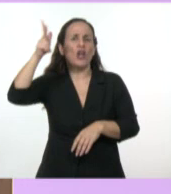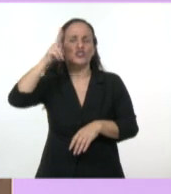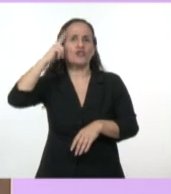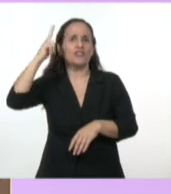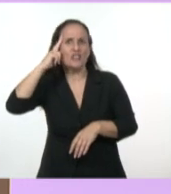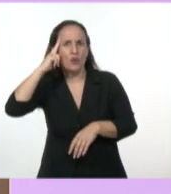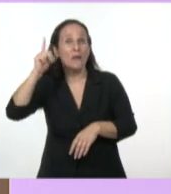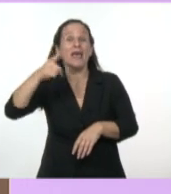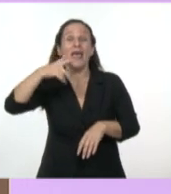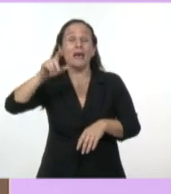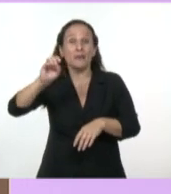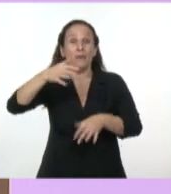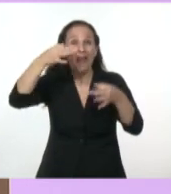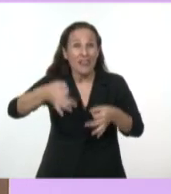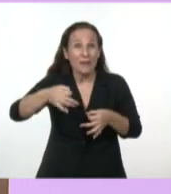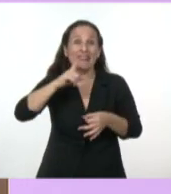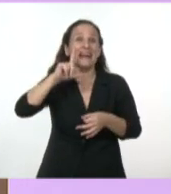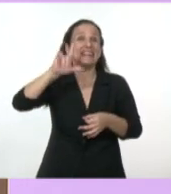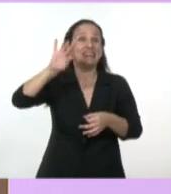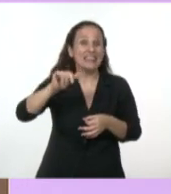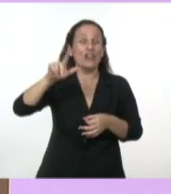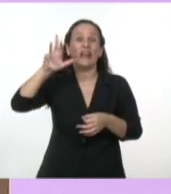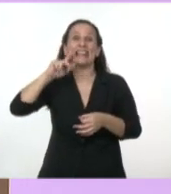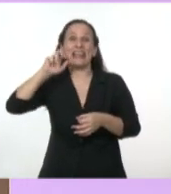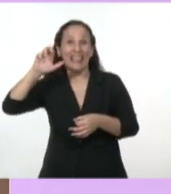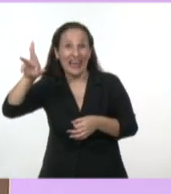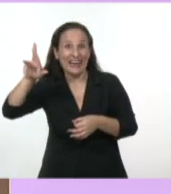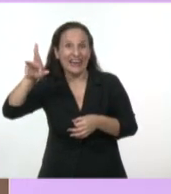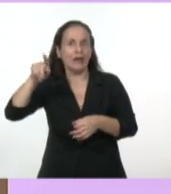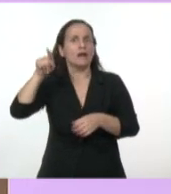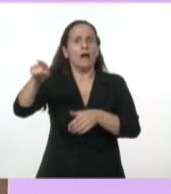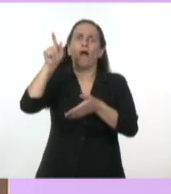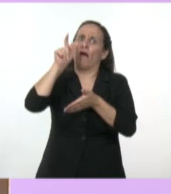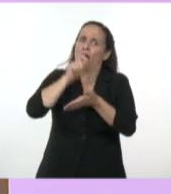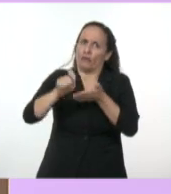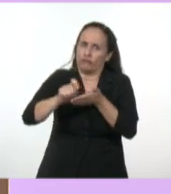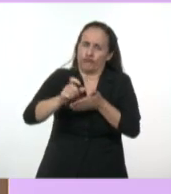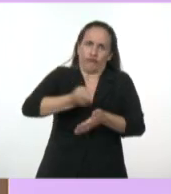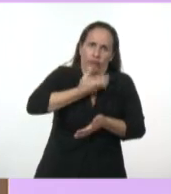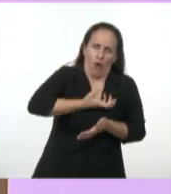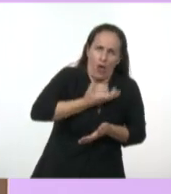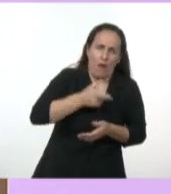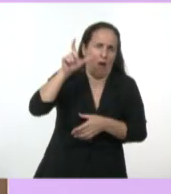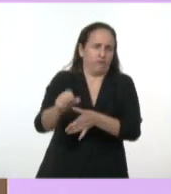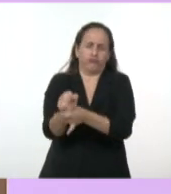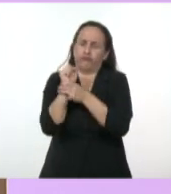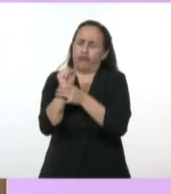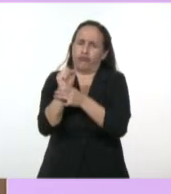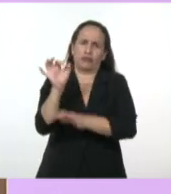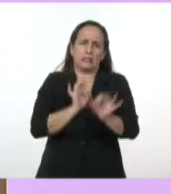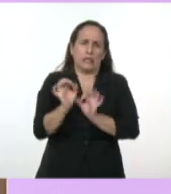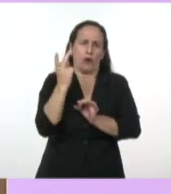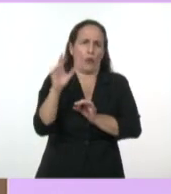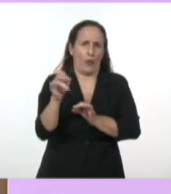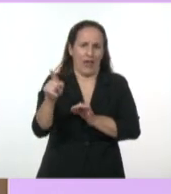Su nombre verdadero era Tilda Brito Letelier. Fue poetisa y narradora, considerada una de las más talentosas de comienzos del siglo XX,